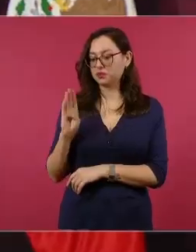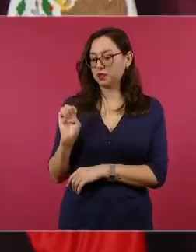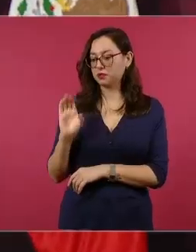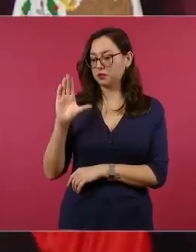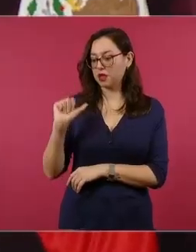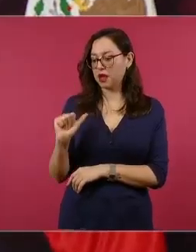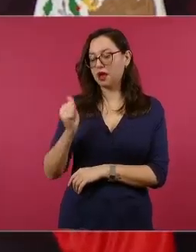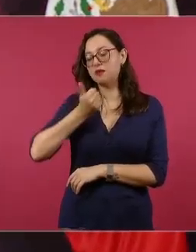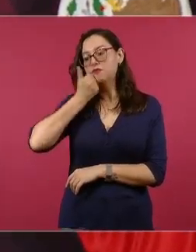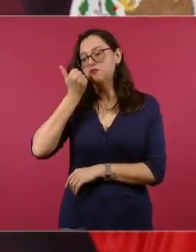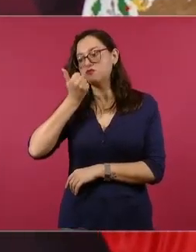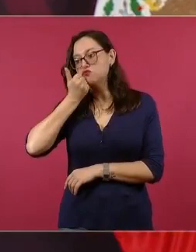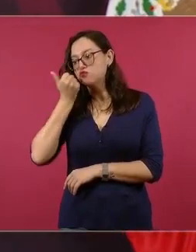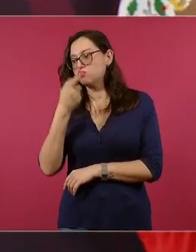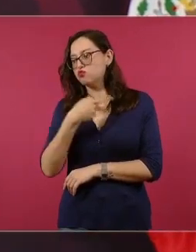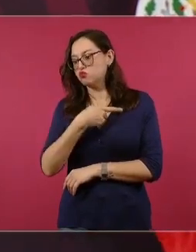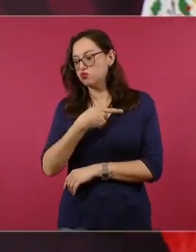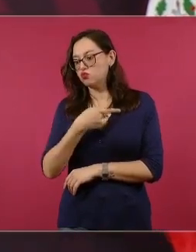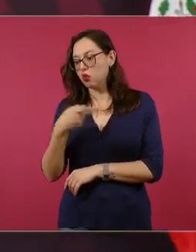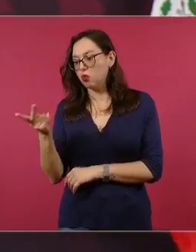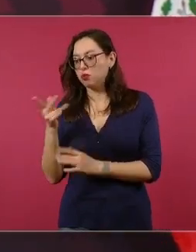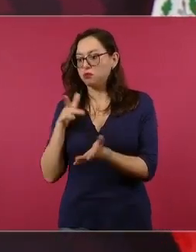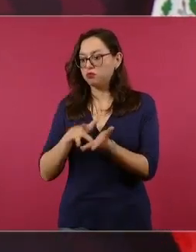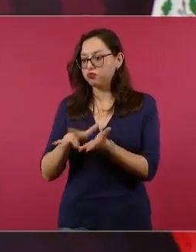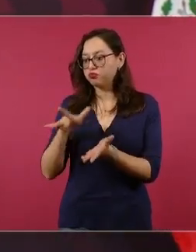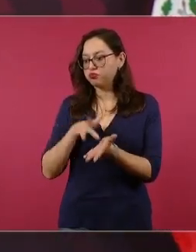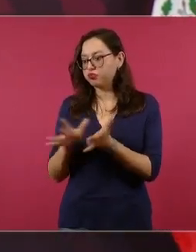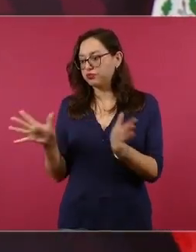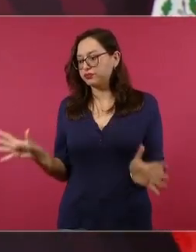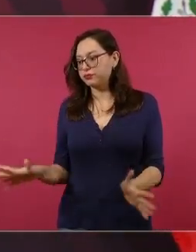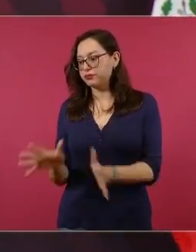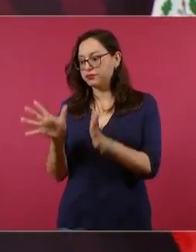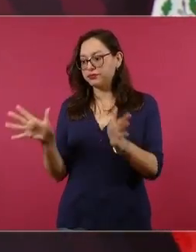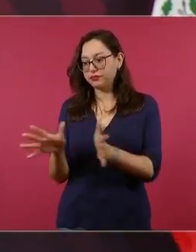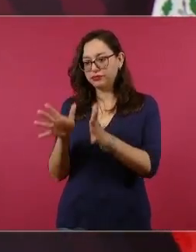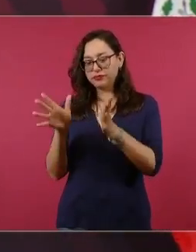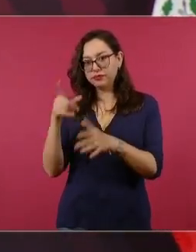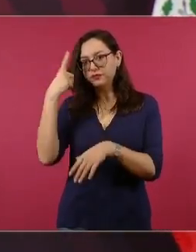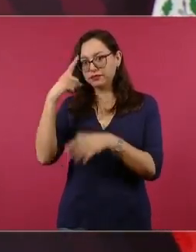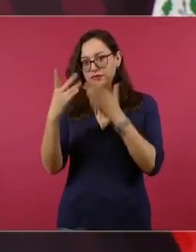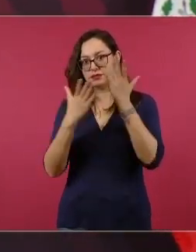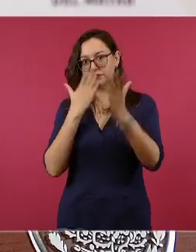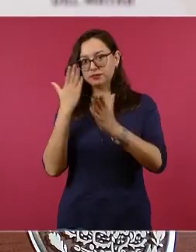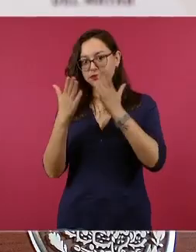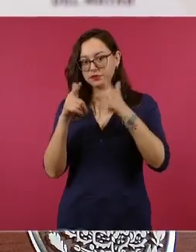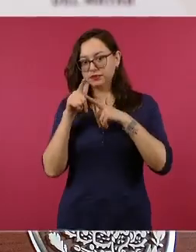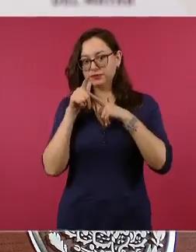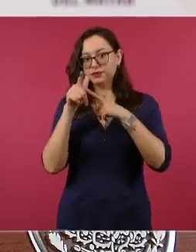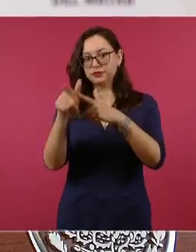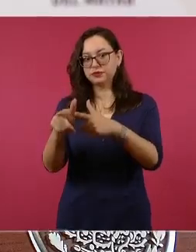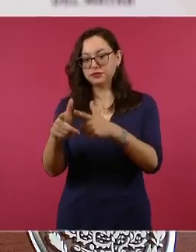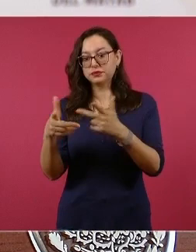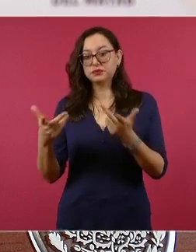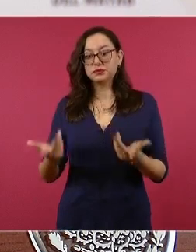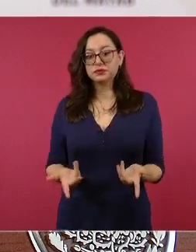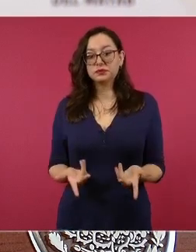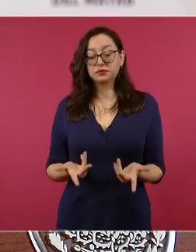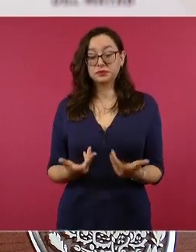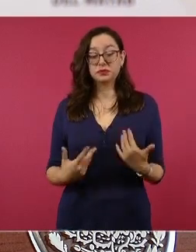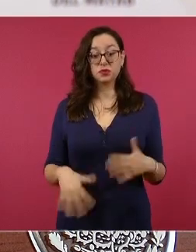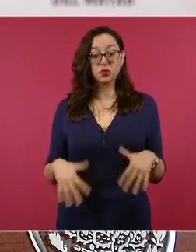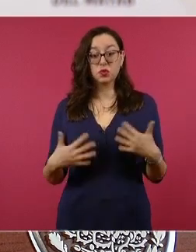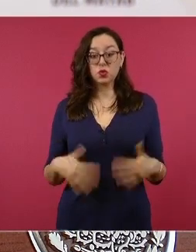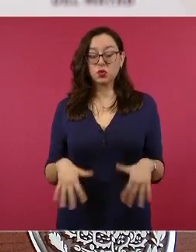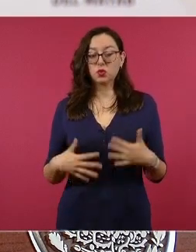a estudiantes de escasos recursos, de familias pobres. Tenemos, como nunca en